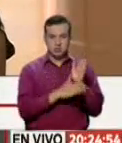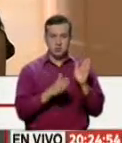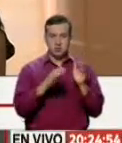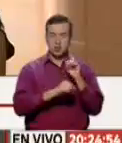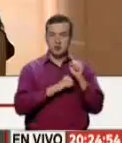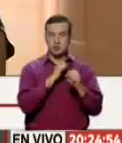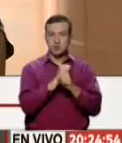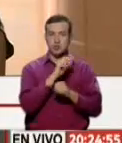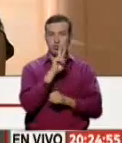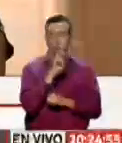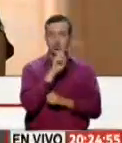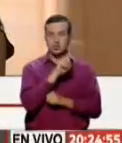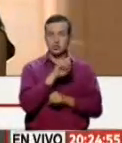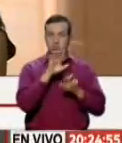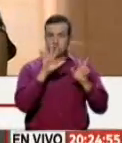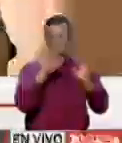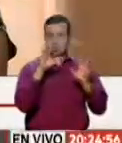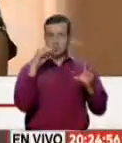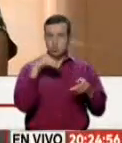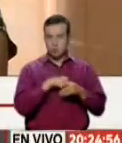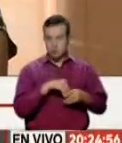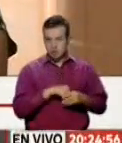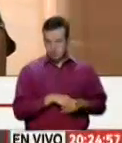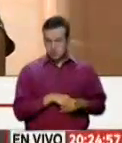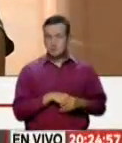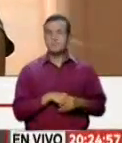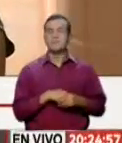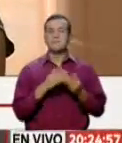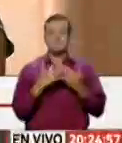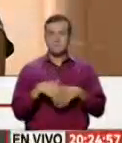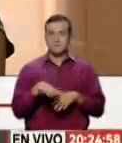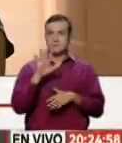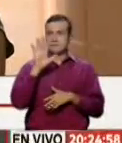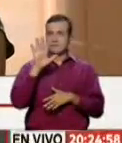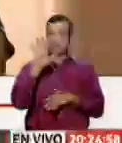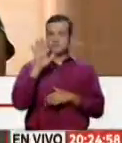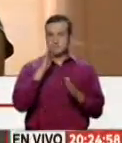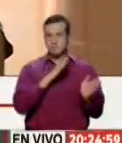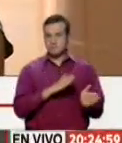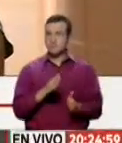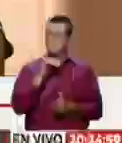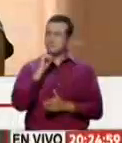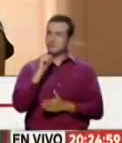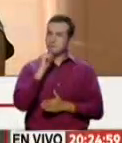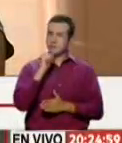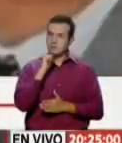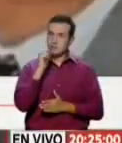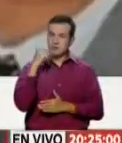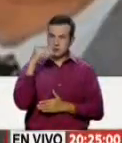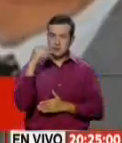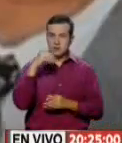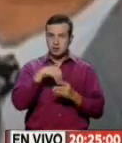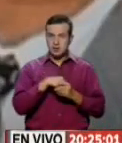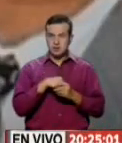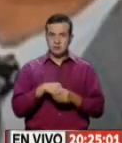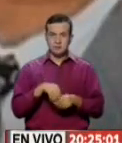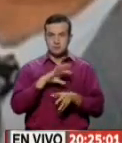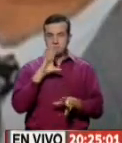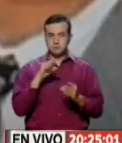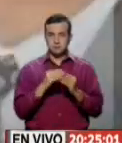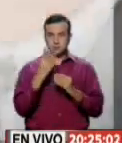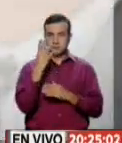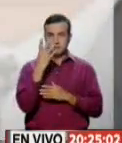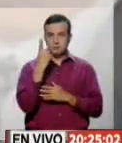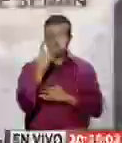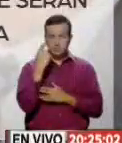año 2018 fueron archivadas y 5 se encuentran pendientes de archivo. De dicha cifra hay 11